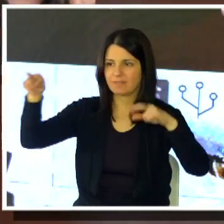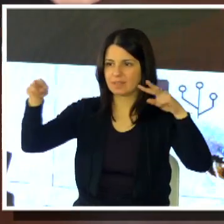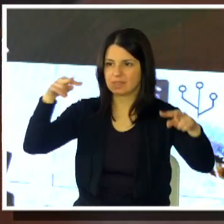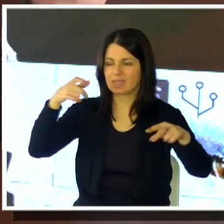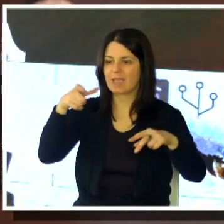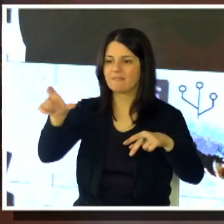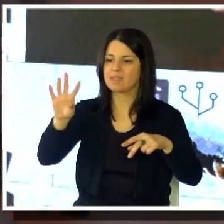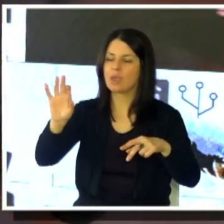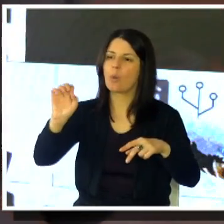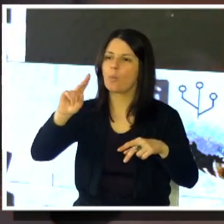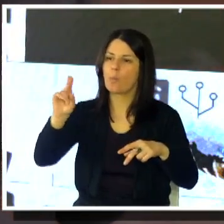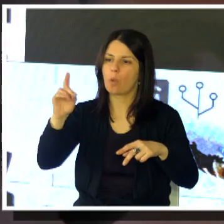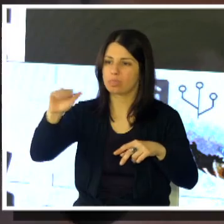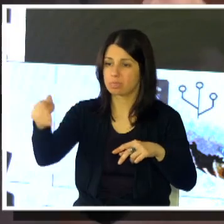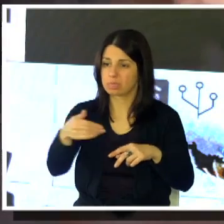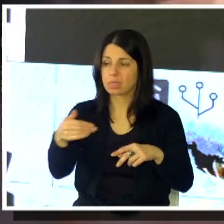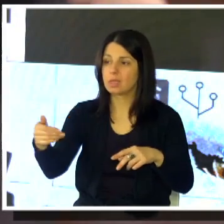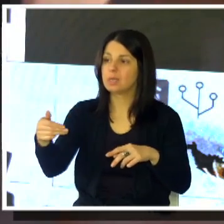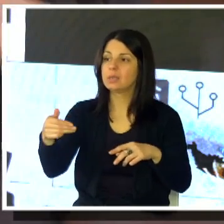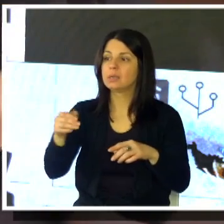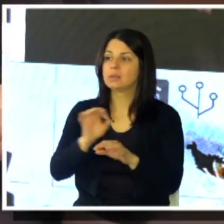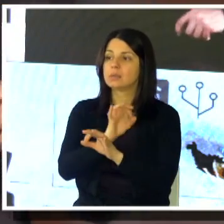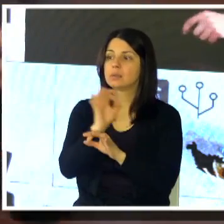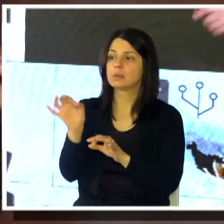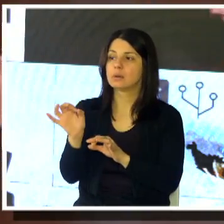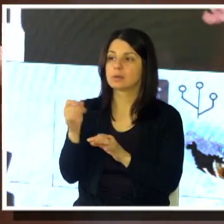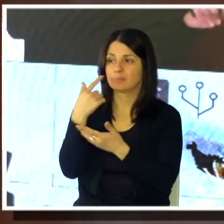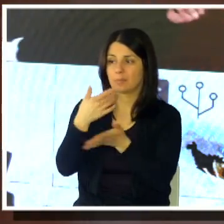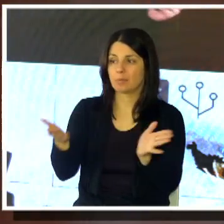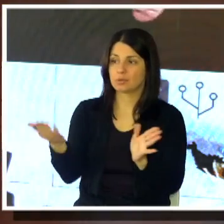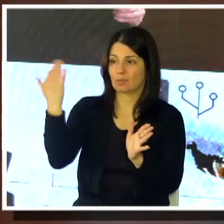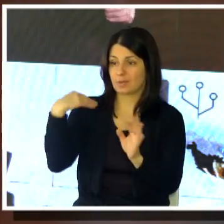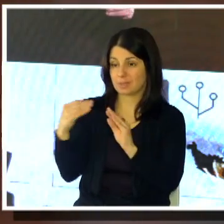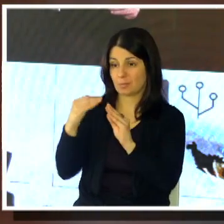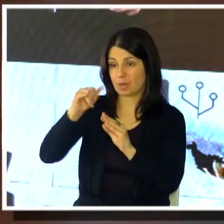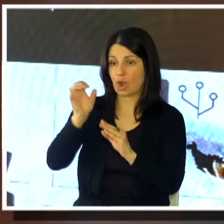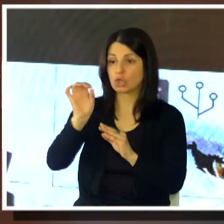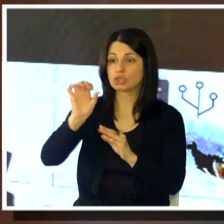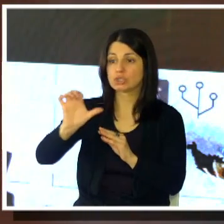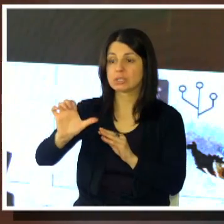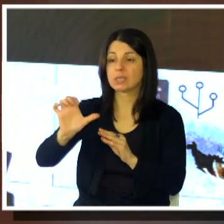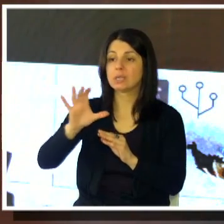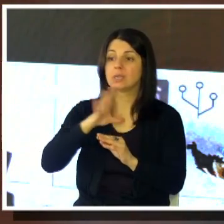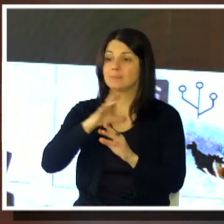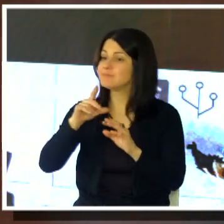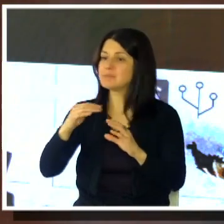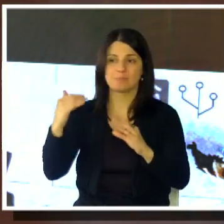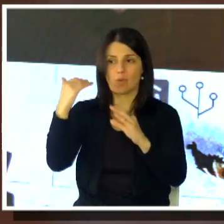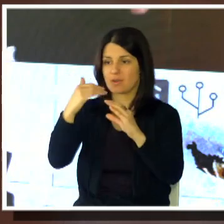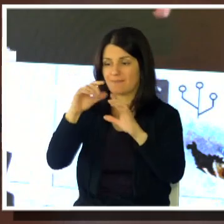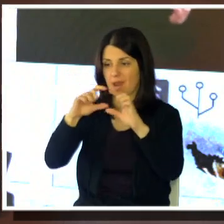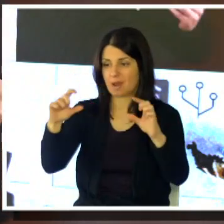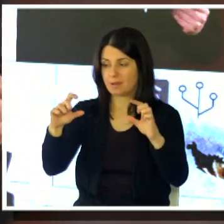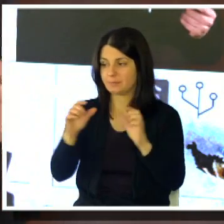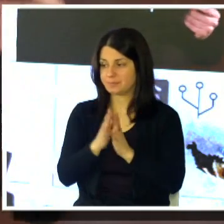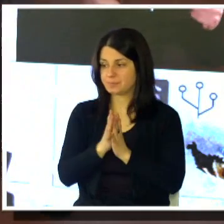wall o que venían, que mostró anteriormente José, que bueno, están en este mismo nivel. A esta